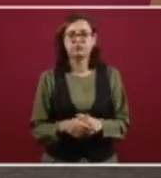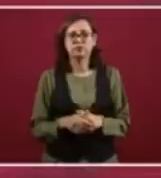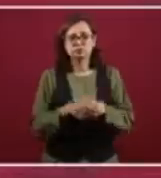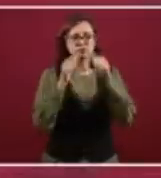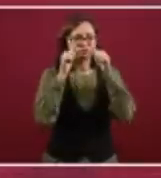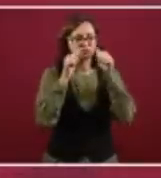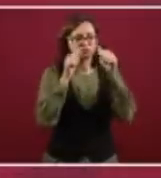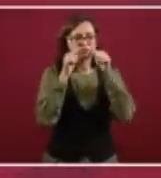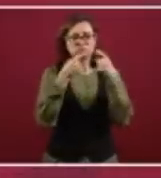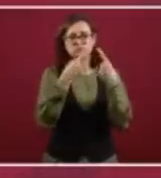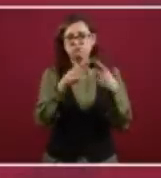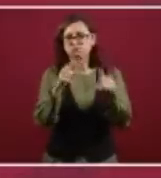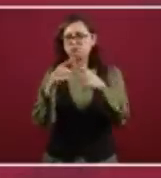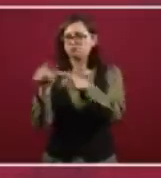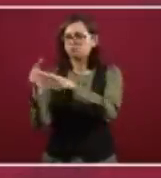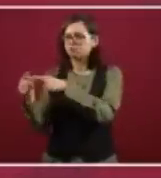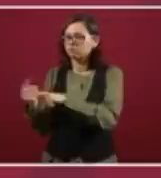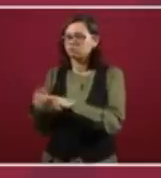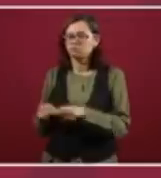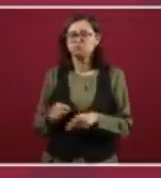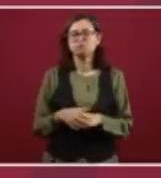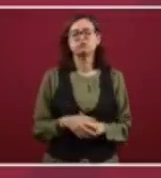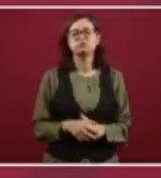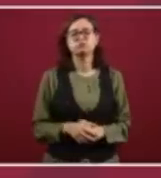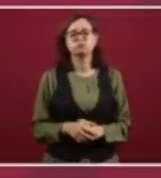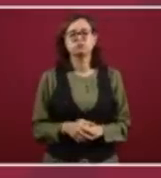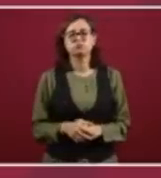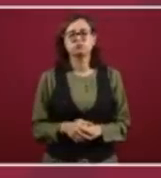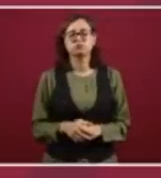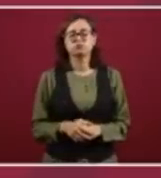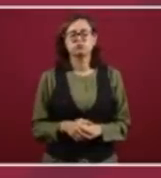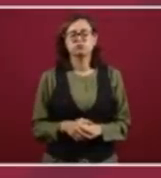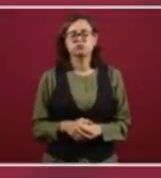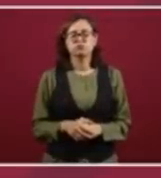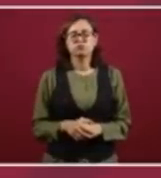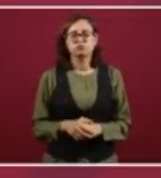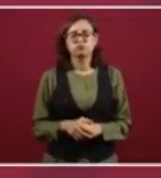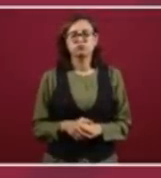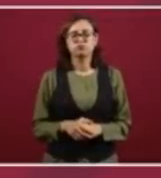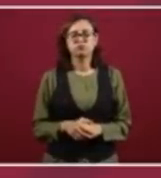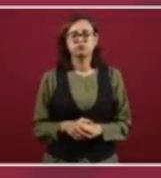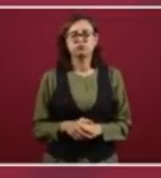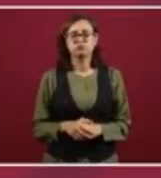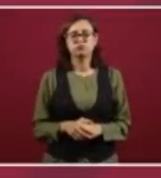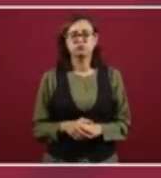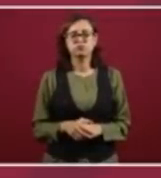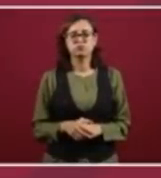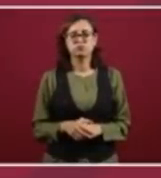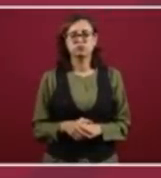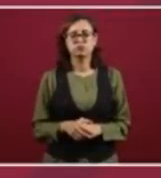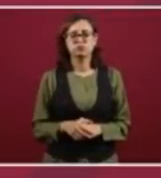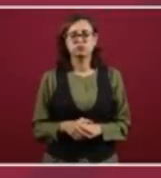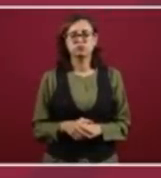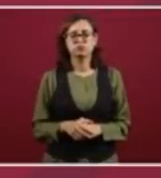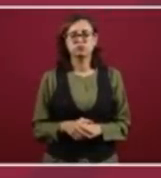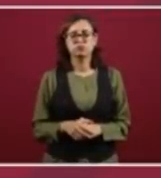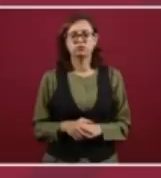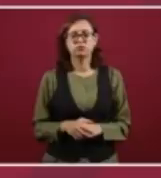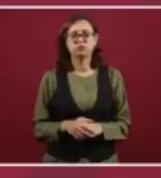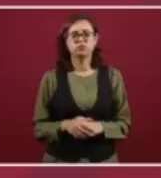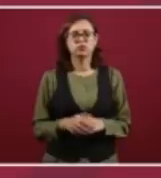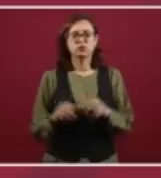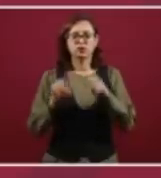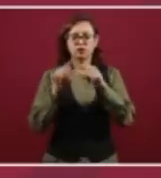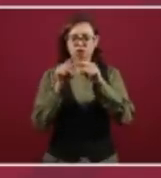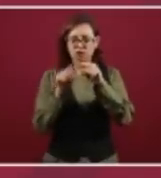atendiendo las peticiones. Estuvimos en toda la región de la Costa Chica